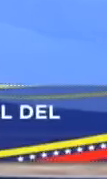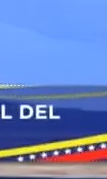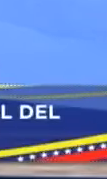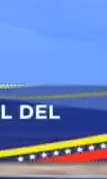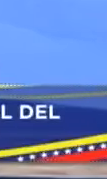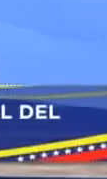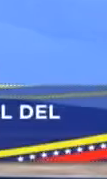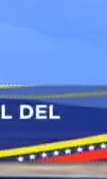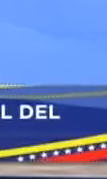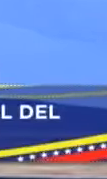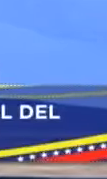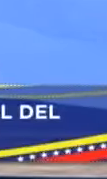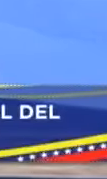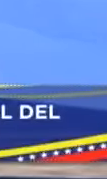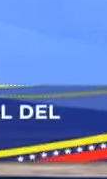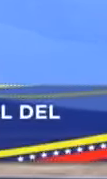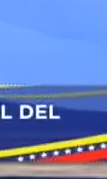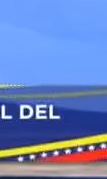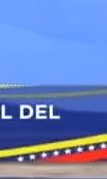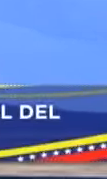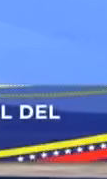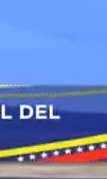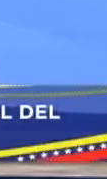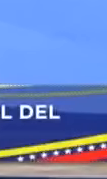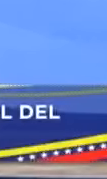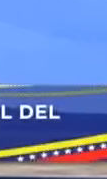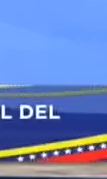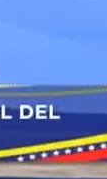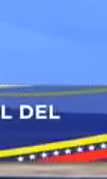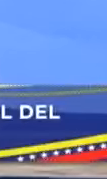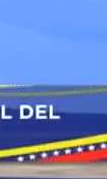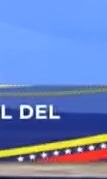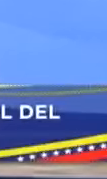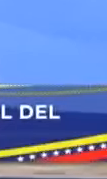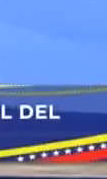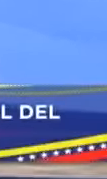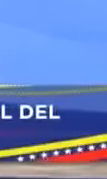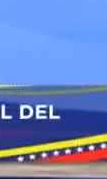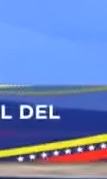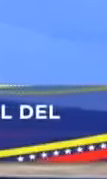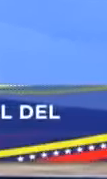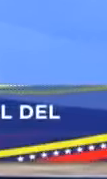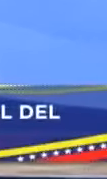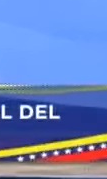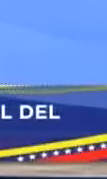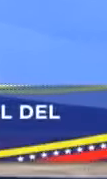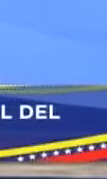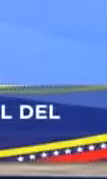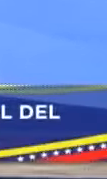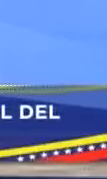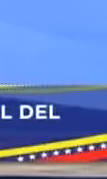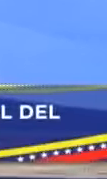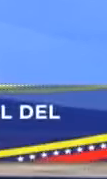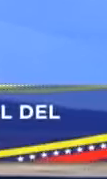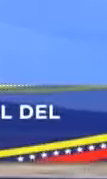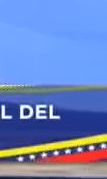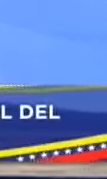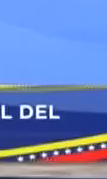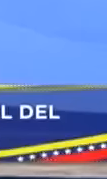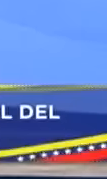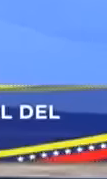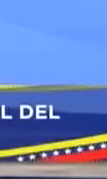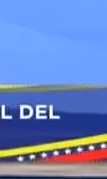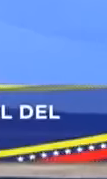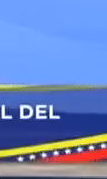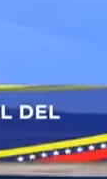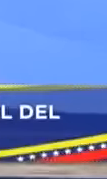playa, de montaña y de campo en todo el país. Yo he dicho, vamos a encadenar, vamos a hacer un encadenamiento